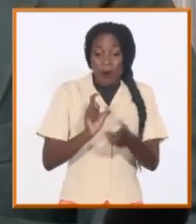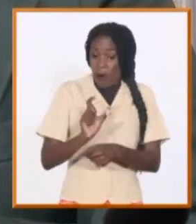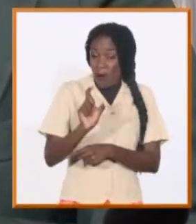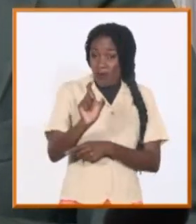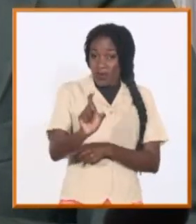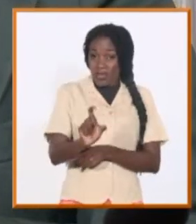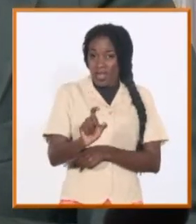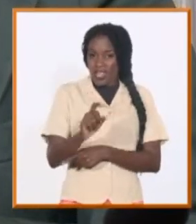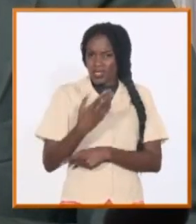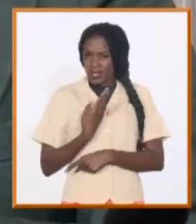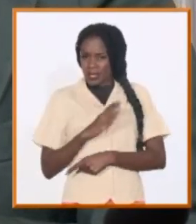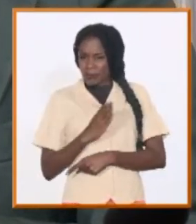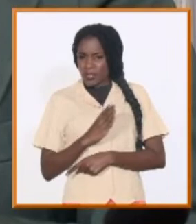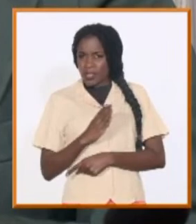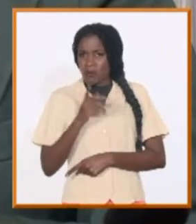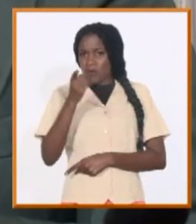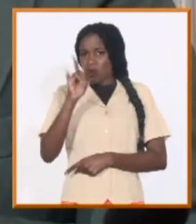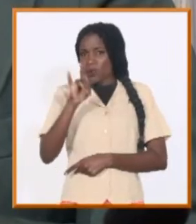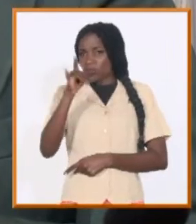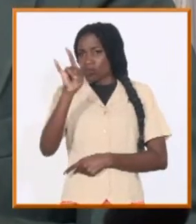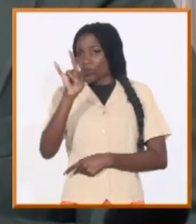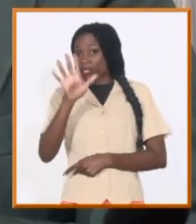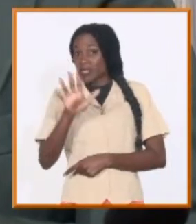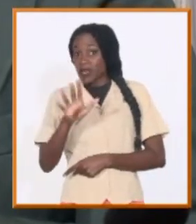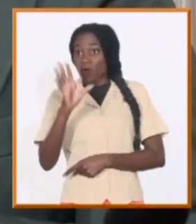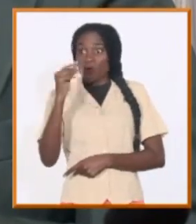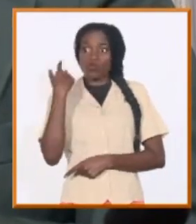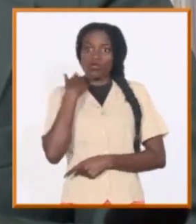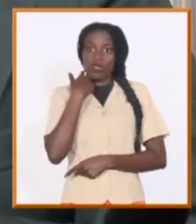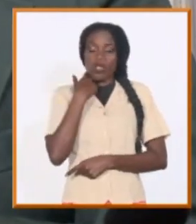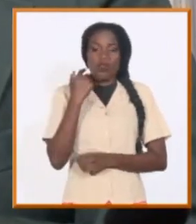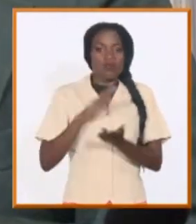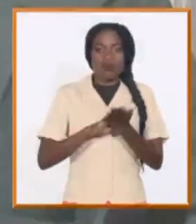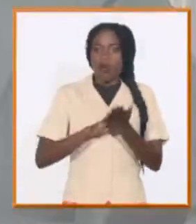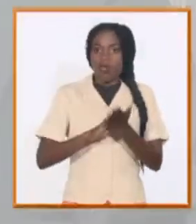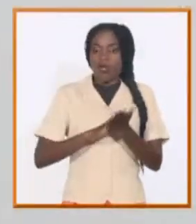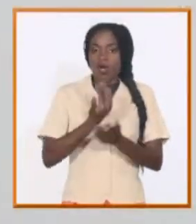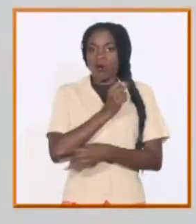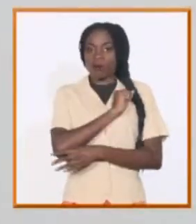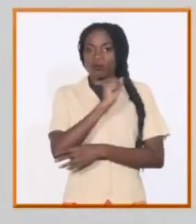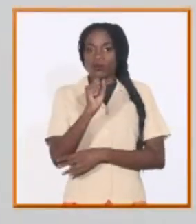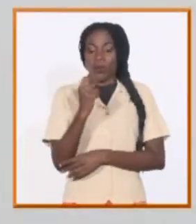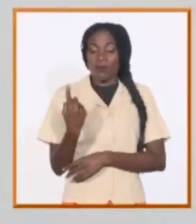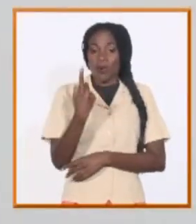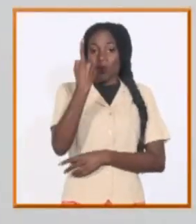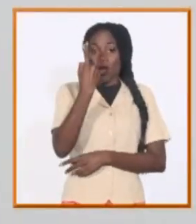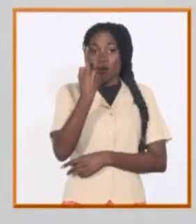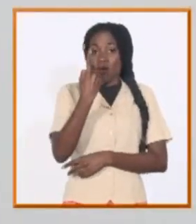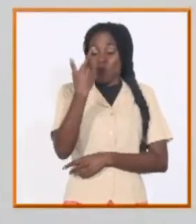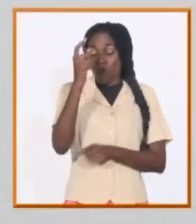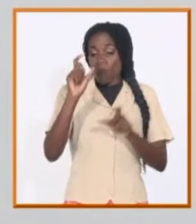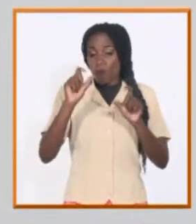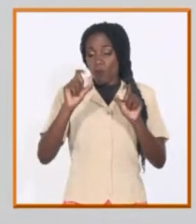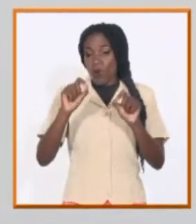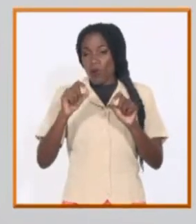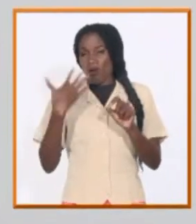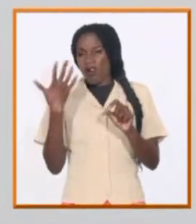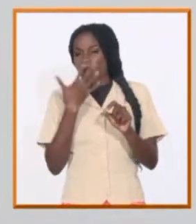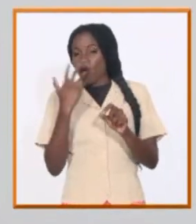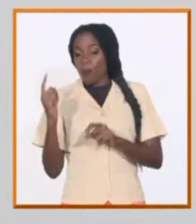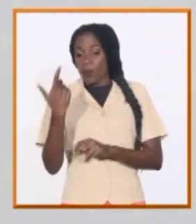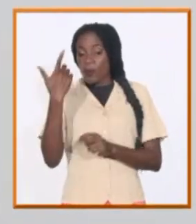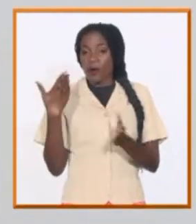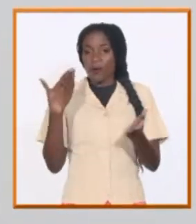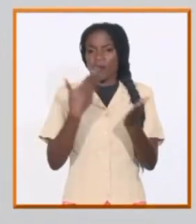Plata 1995. Es algo para enmarcar. Por primera vez un jugador llega en una prueba individual a una final.